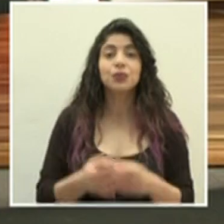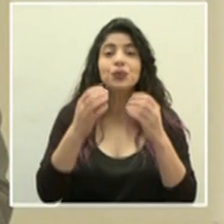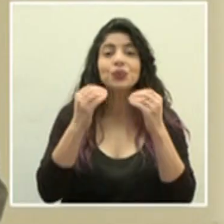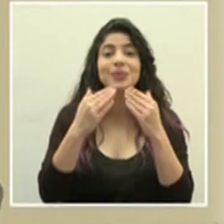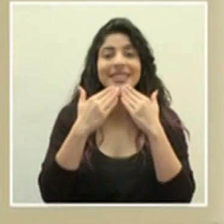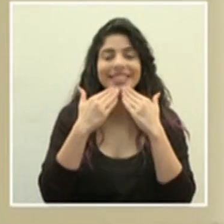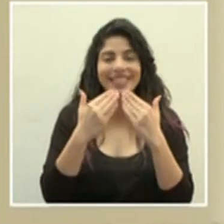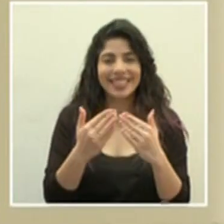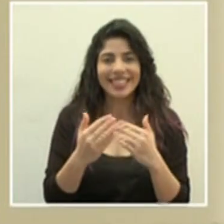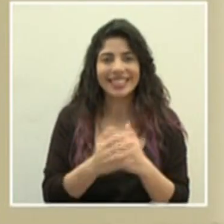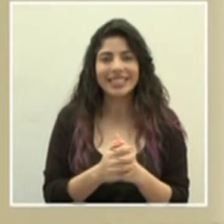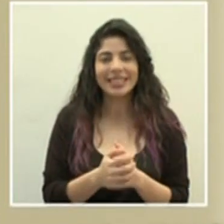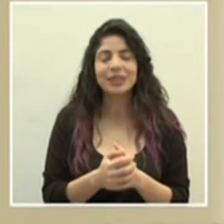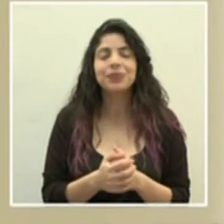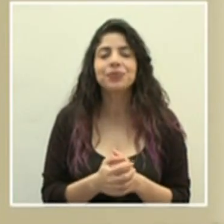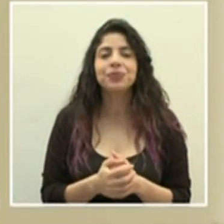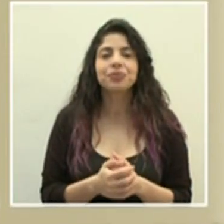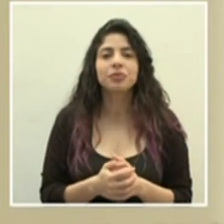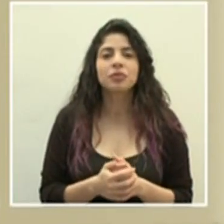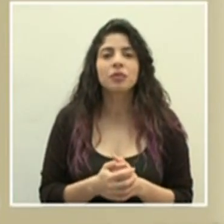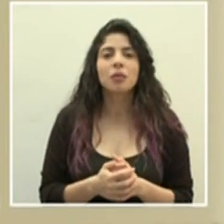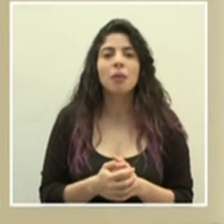Muchísimas gracias. Vamos a